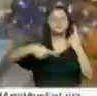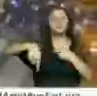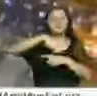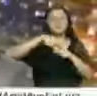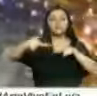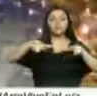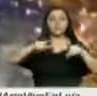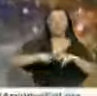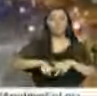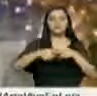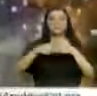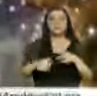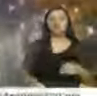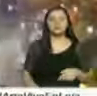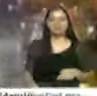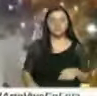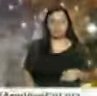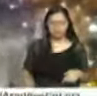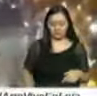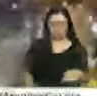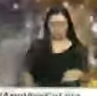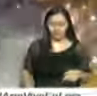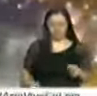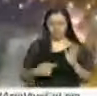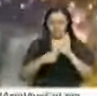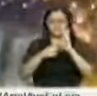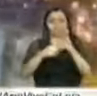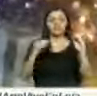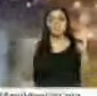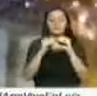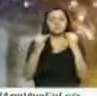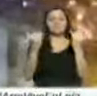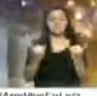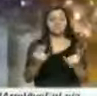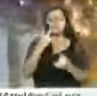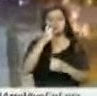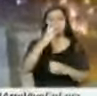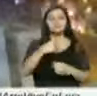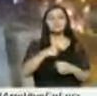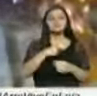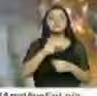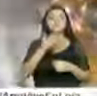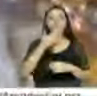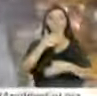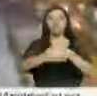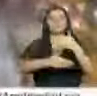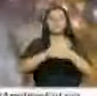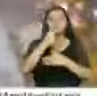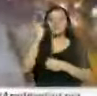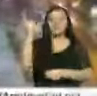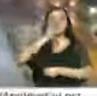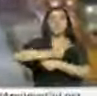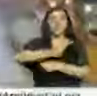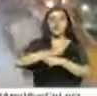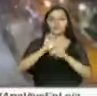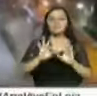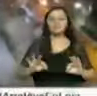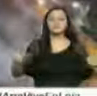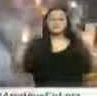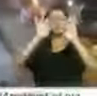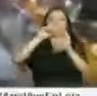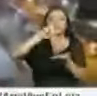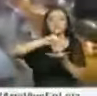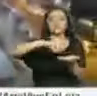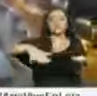ha iniciado con esta presentación de hoy, que irrumpirá en el día cotidiano de la